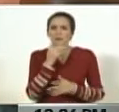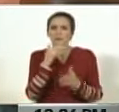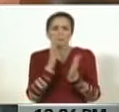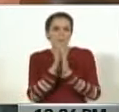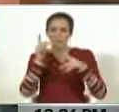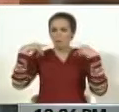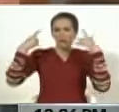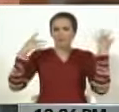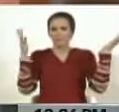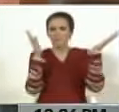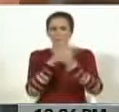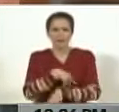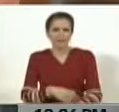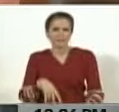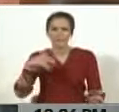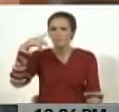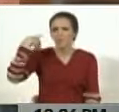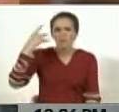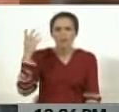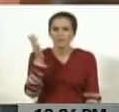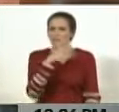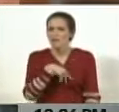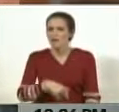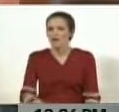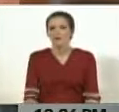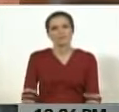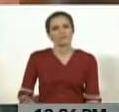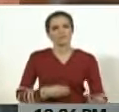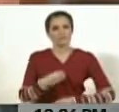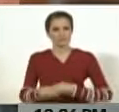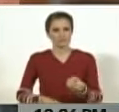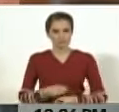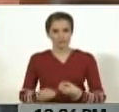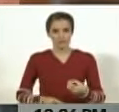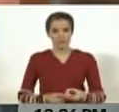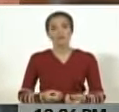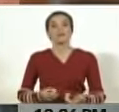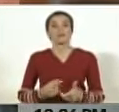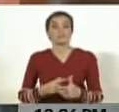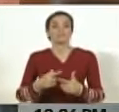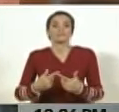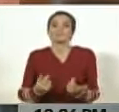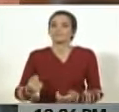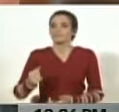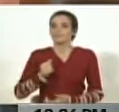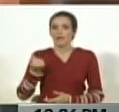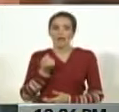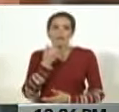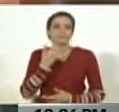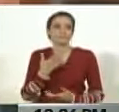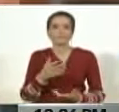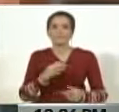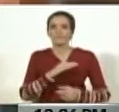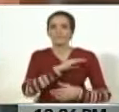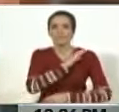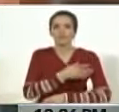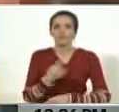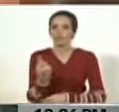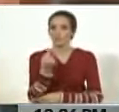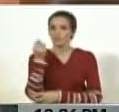ni ninguna locura en lo que se ha hecho. Y por eso cualquier órgano, no solamente la Asamblea